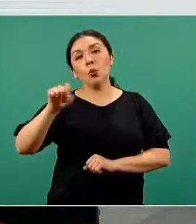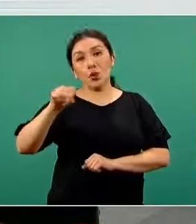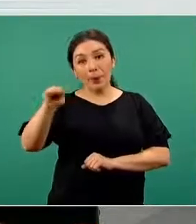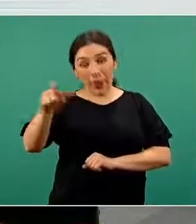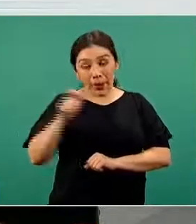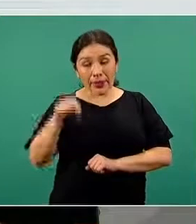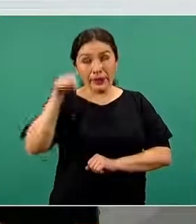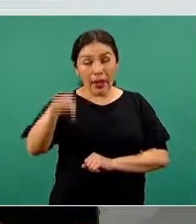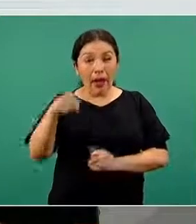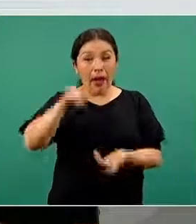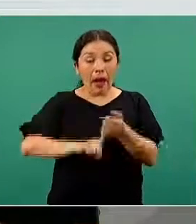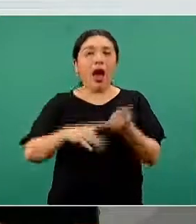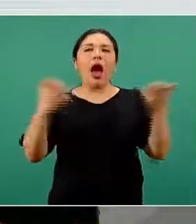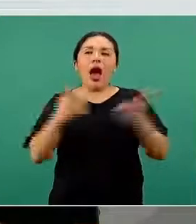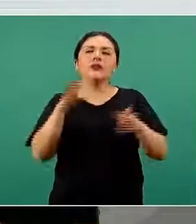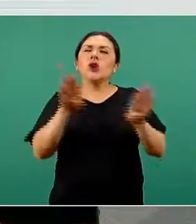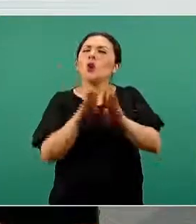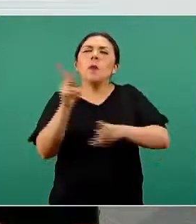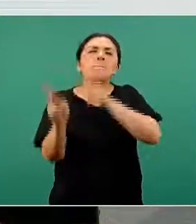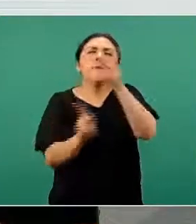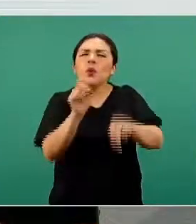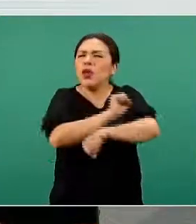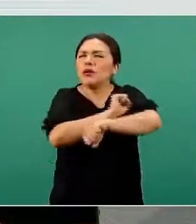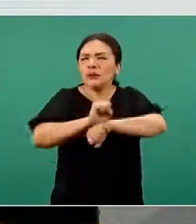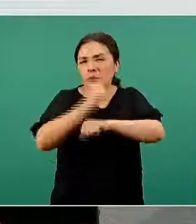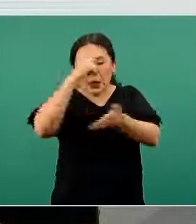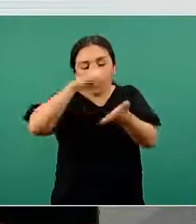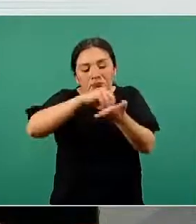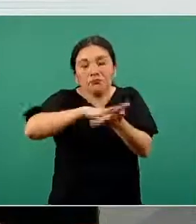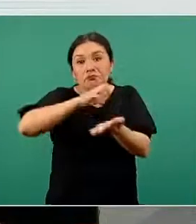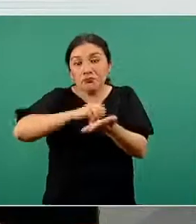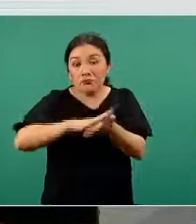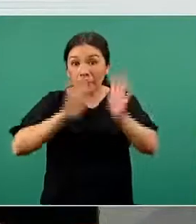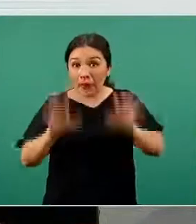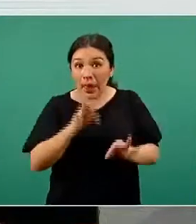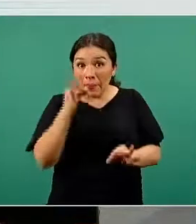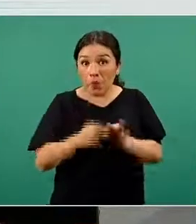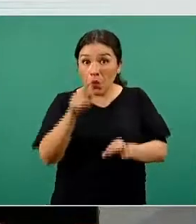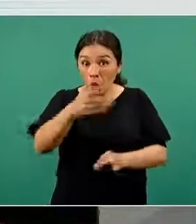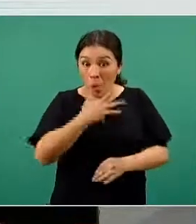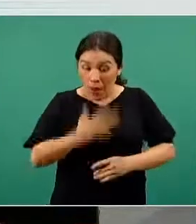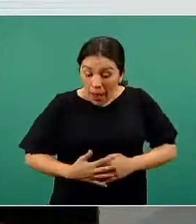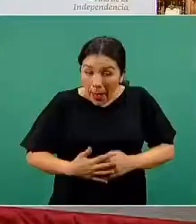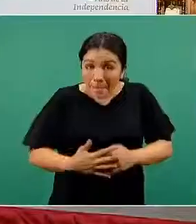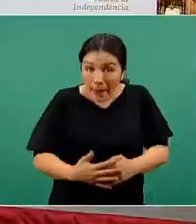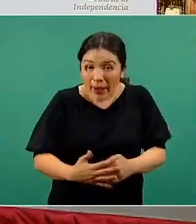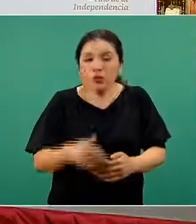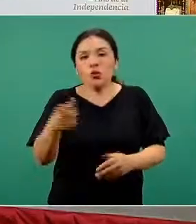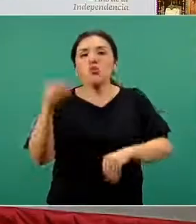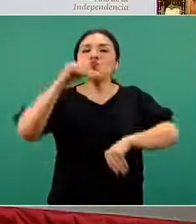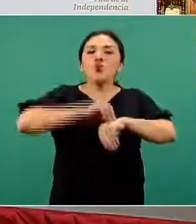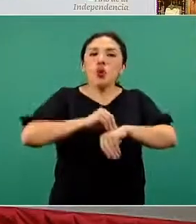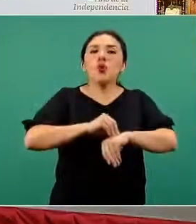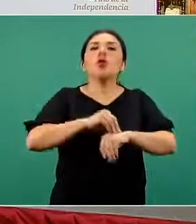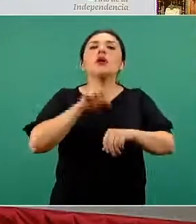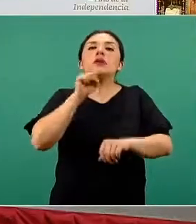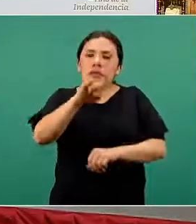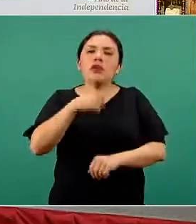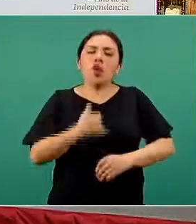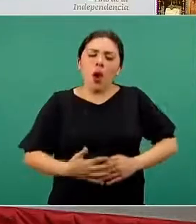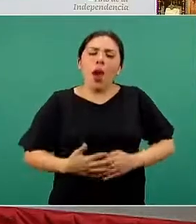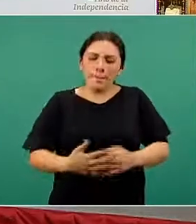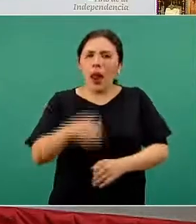mivacuna.salud.gov.mx, donde se hacen una serie de preguntas para el registro y donde tú que estás embarazada pondrías la opción sí